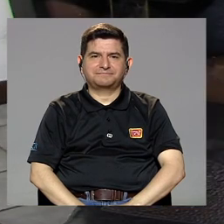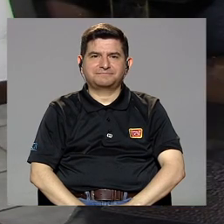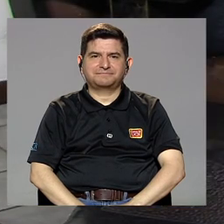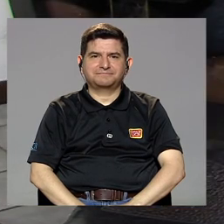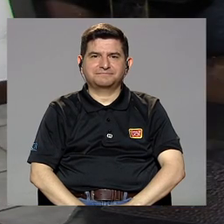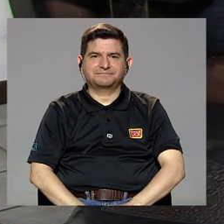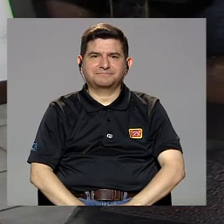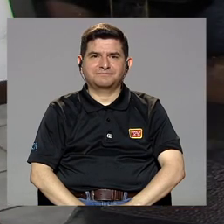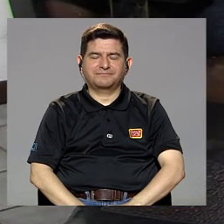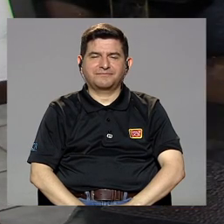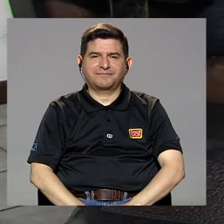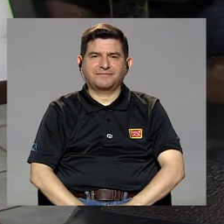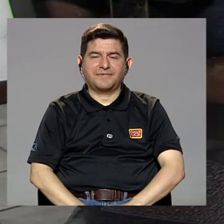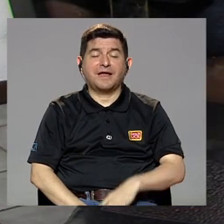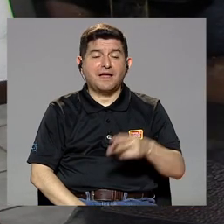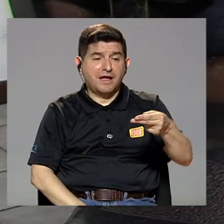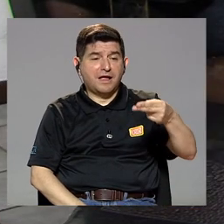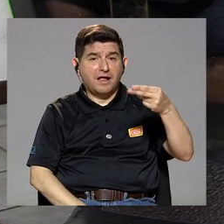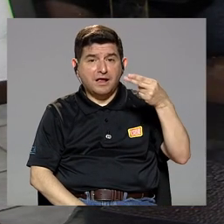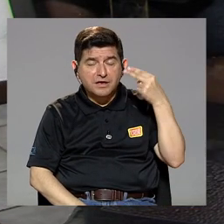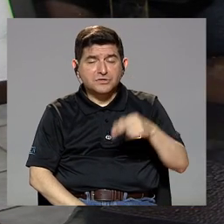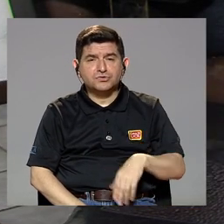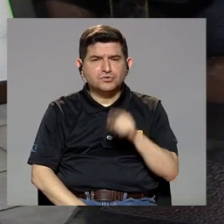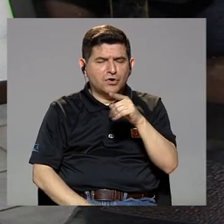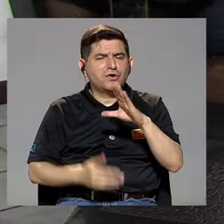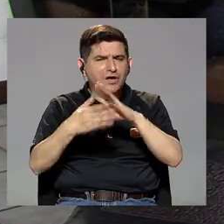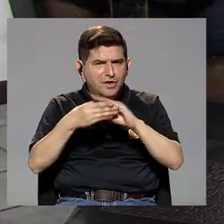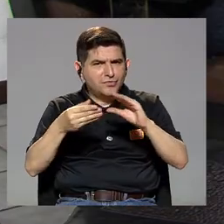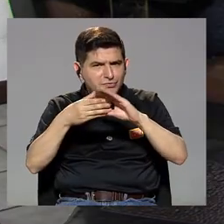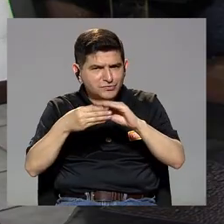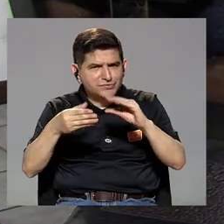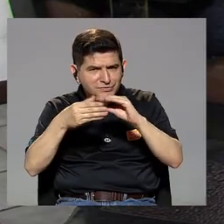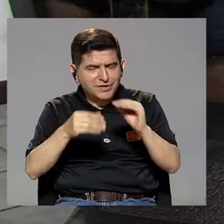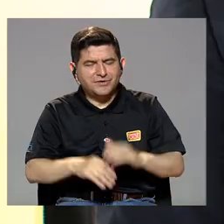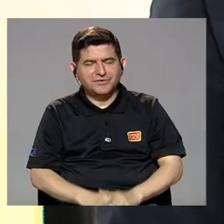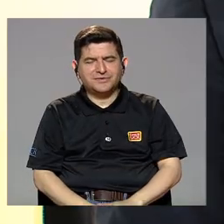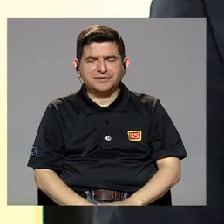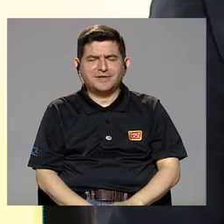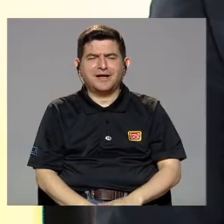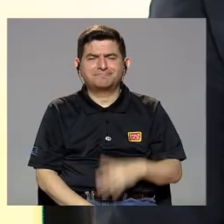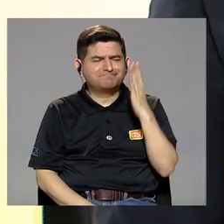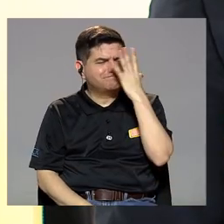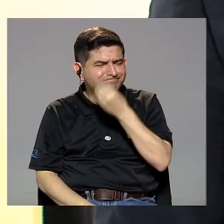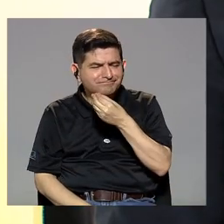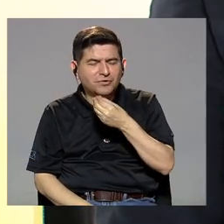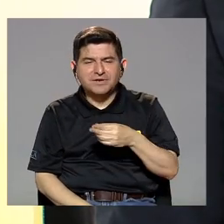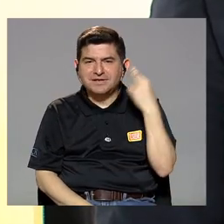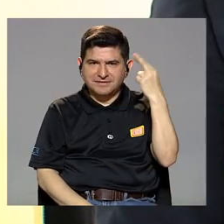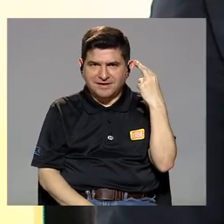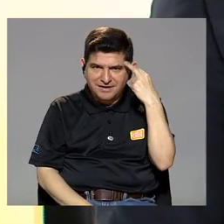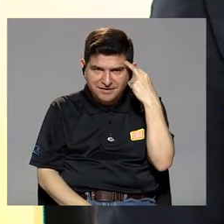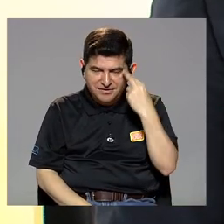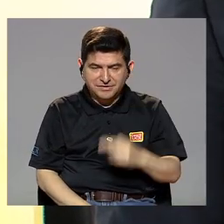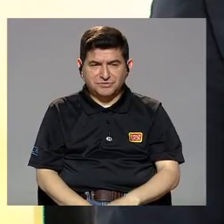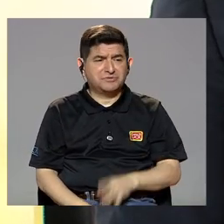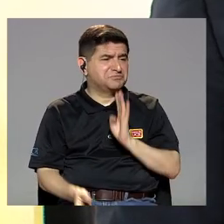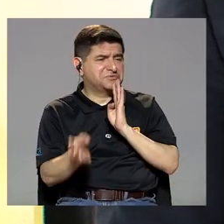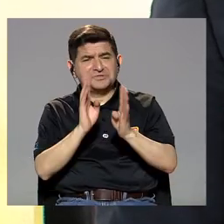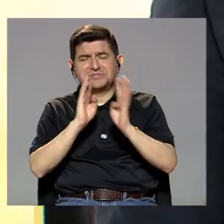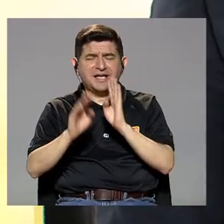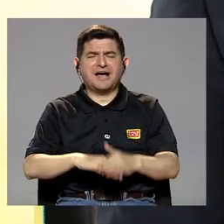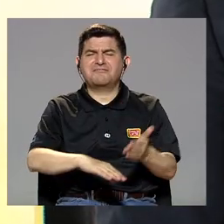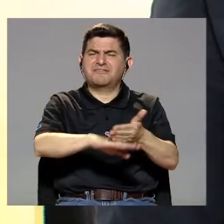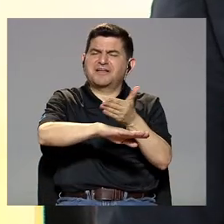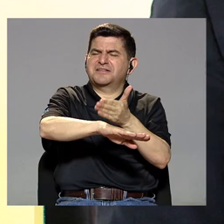qué cosa más linda una historia como la que nos acaba de contado don jose por qué tanto que se habla de ser progresista